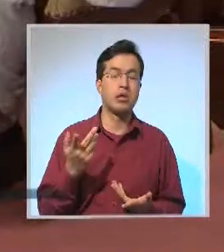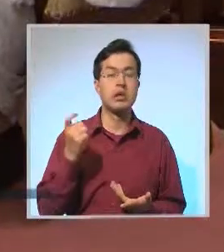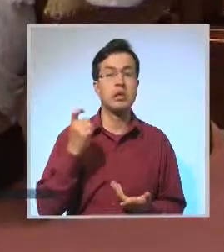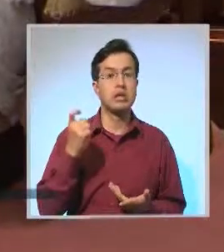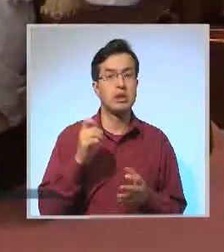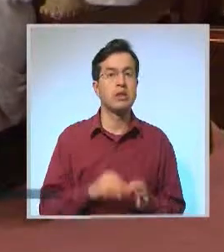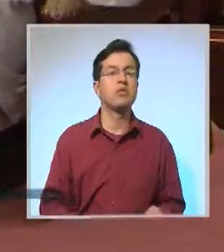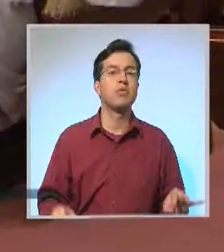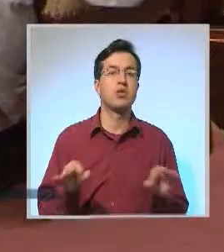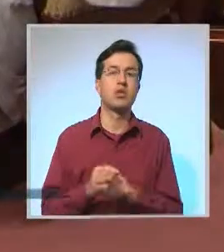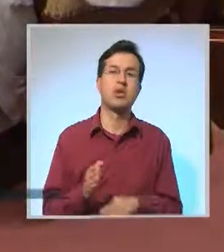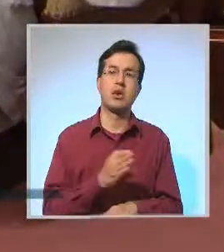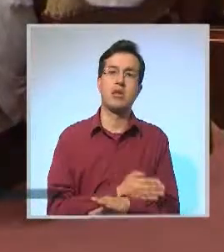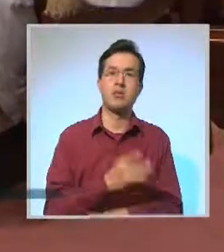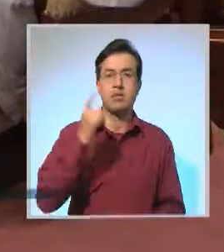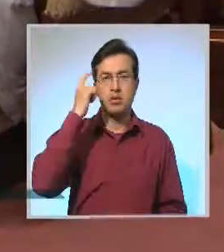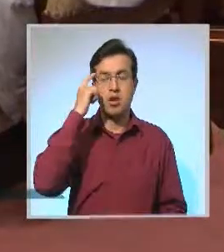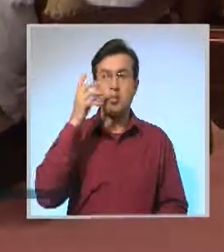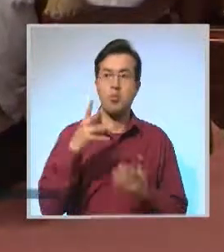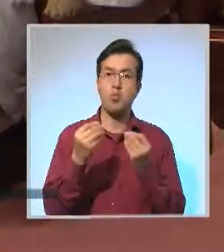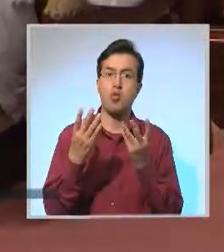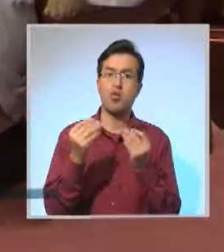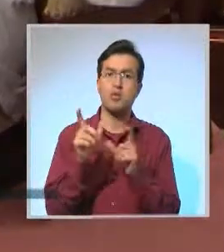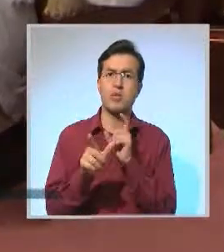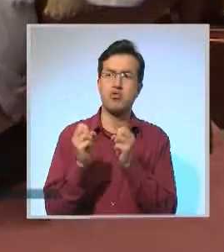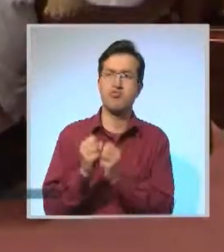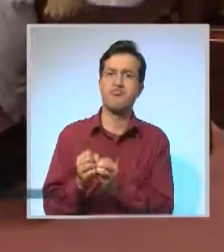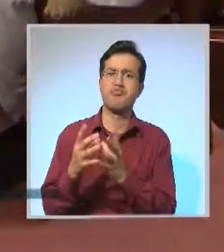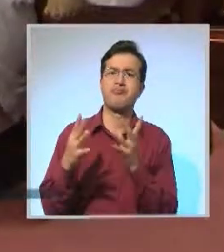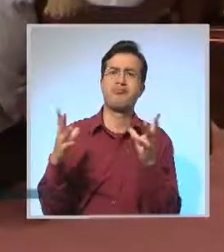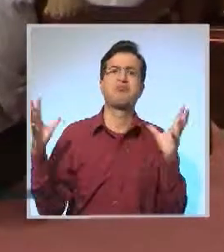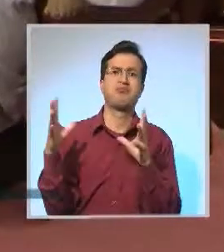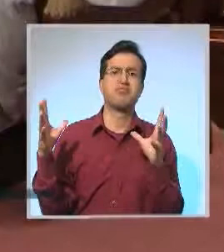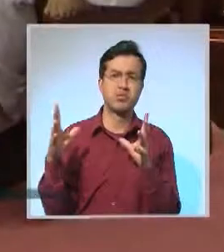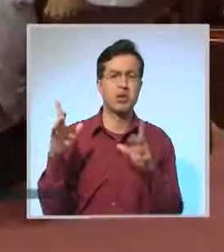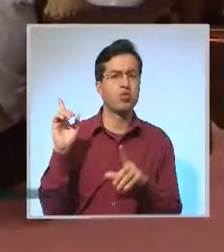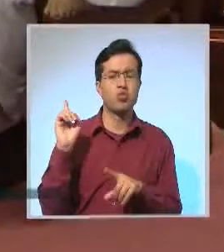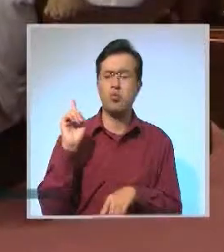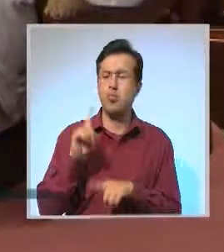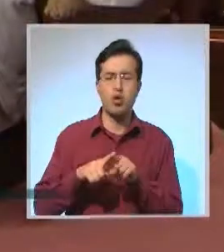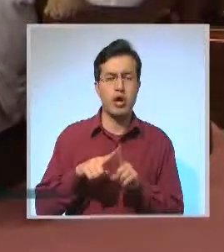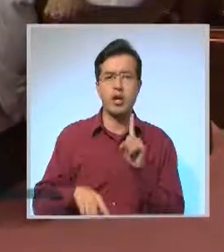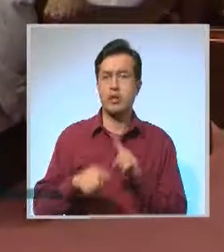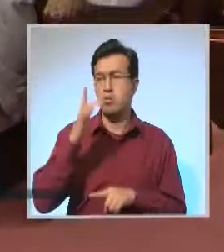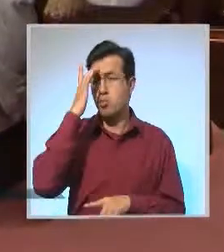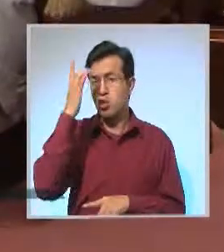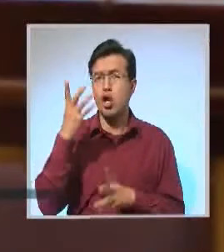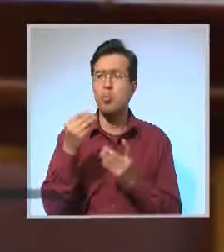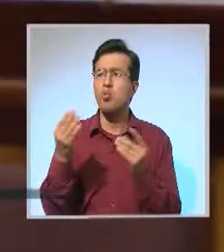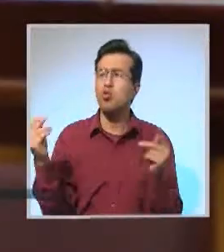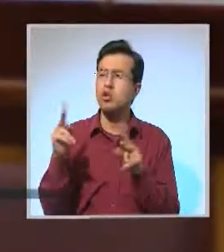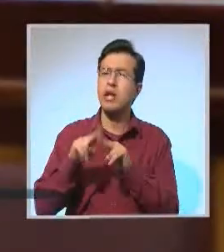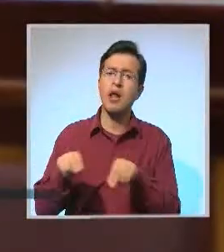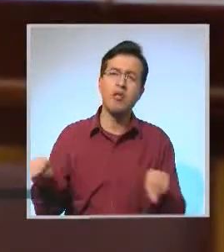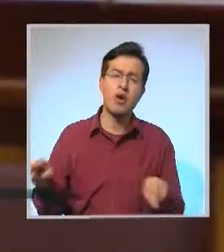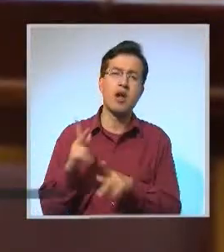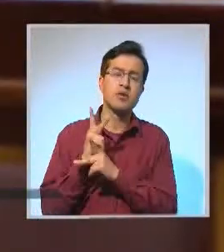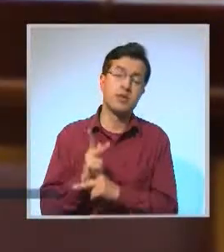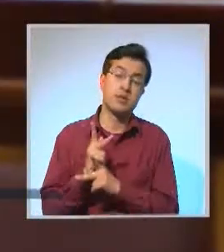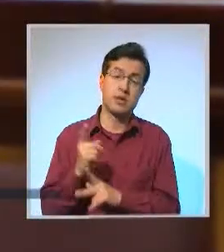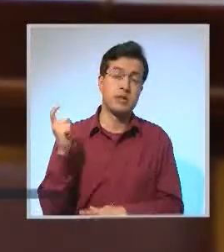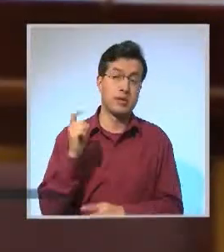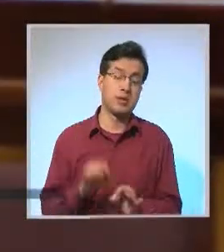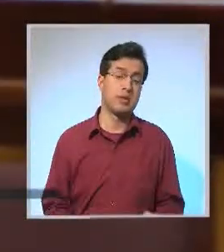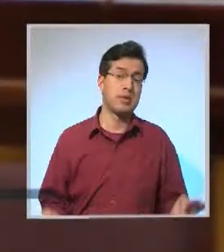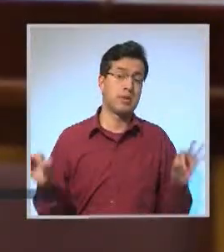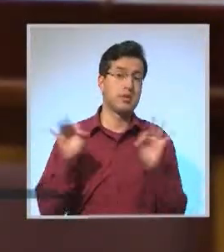de que no puede crecer la población exponencialmente por la sensibilidad que tiene el ecosistema y se ha